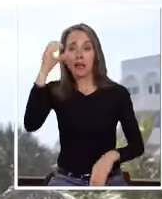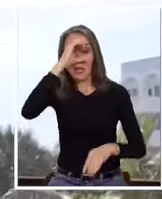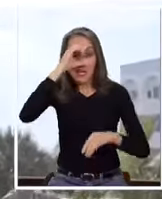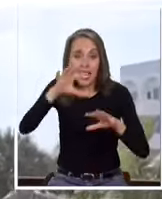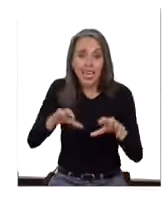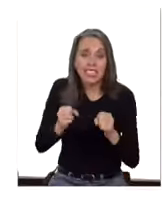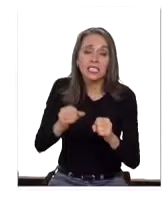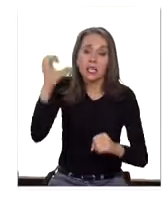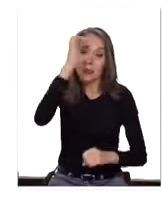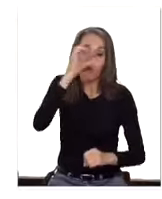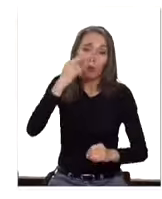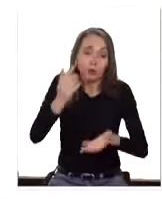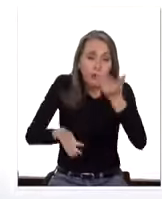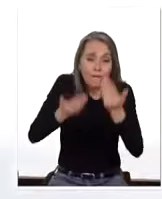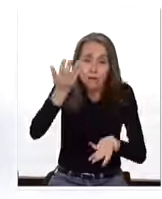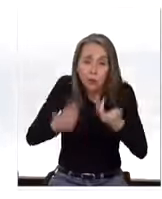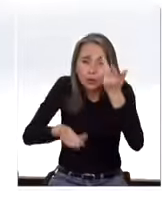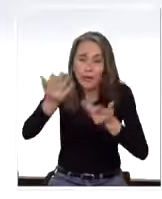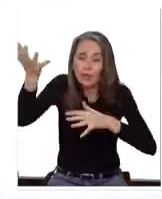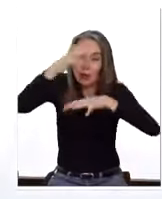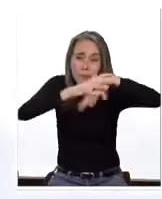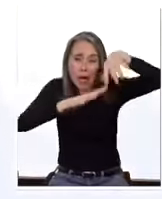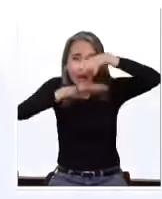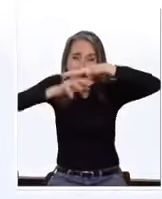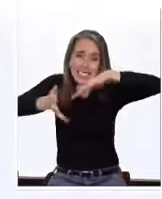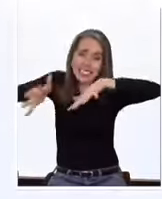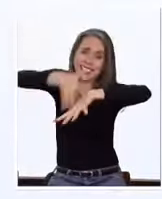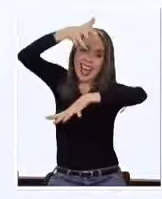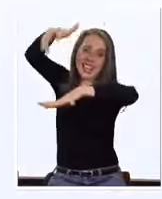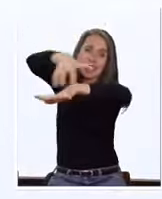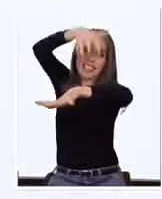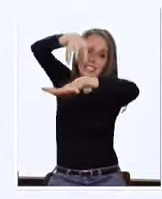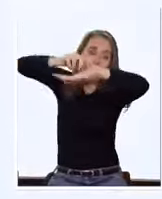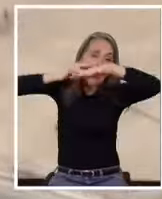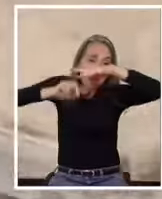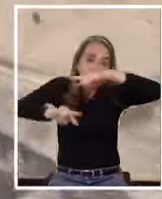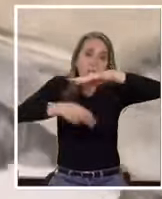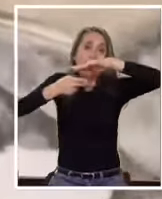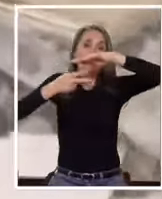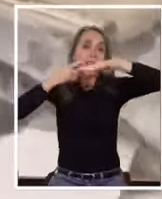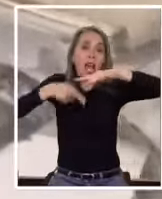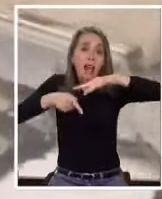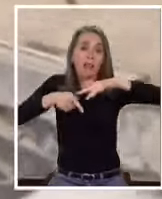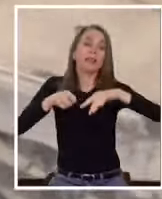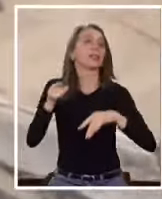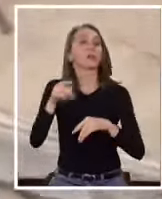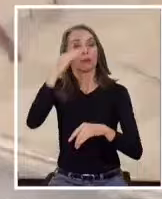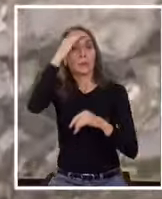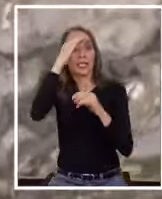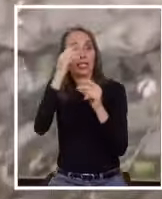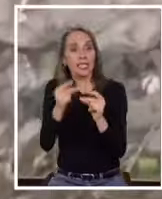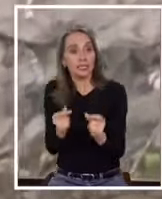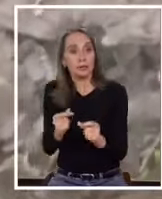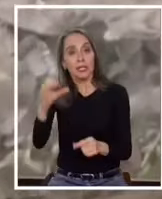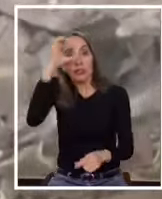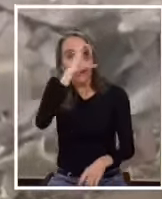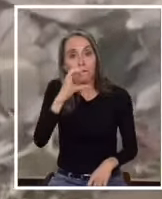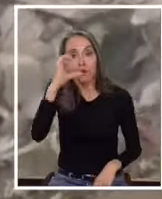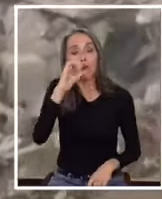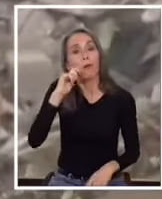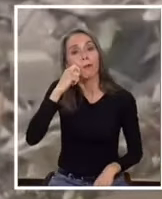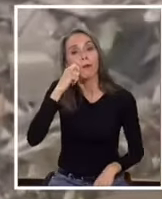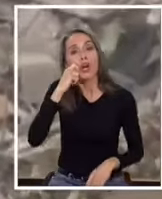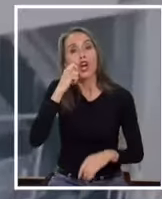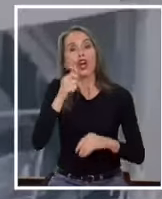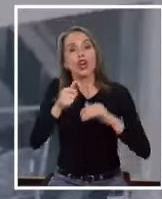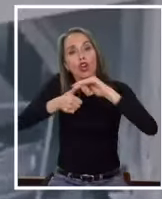son incesantes entre los escombros. Y en ese contexto, el equipo de especialistas en búsqueda, conocido